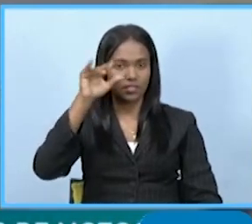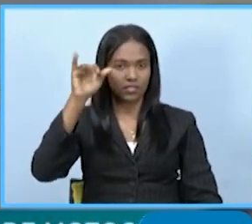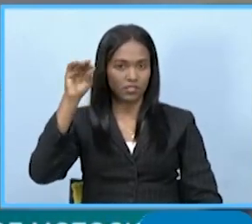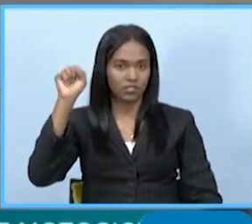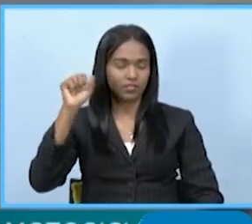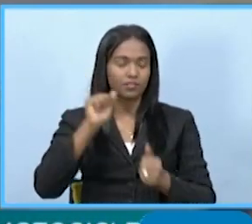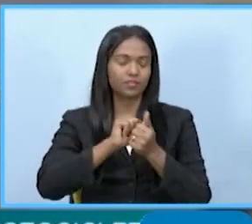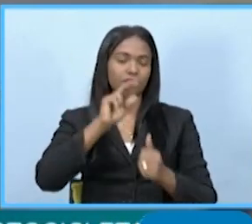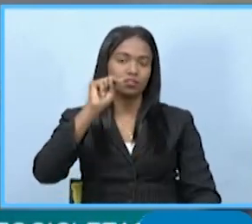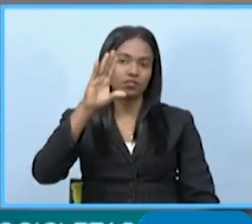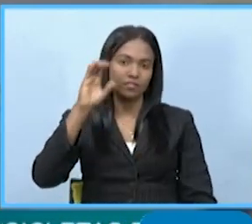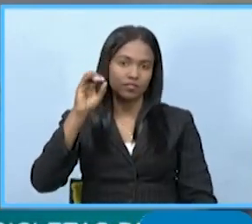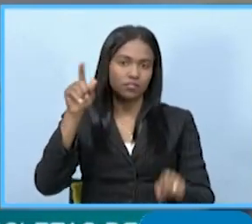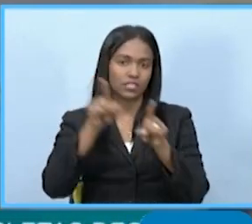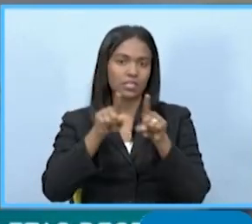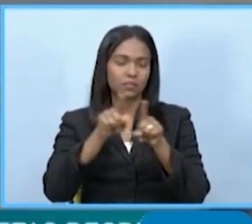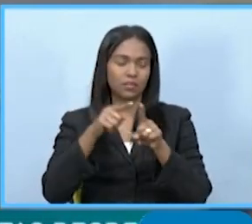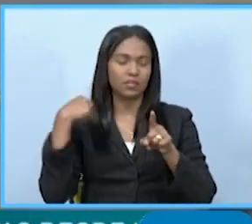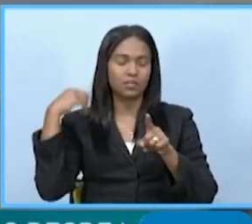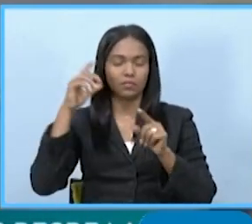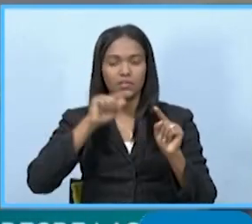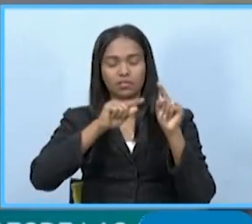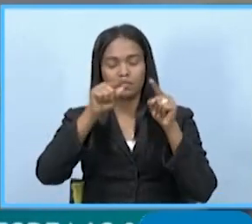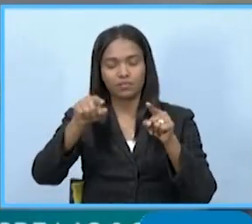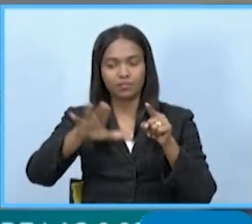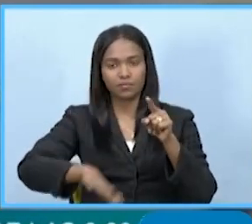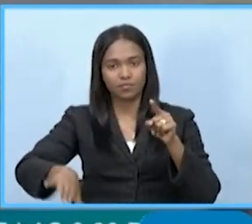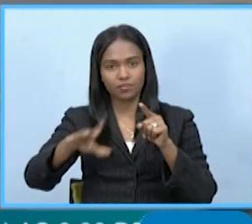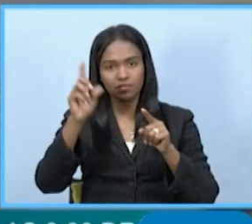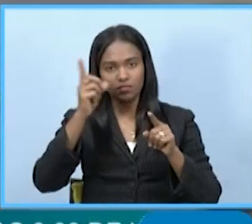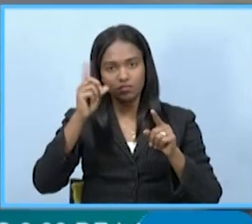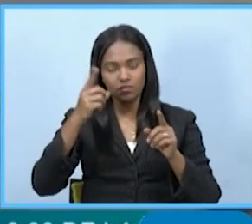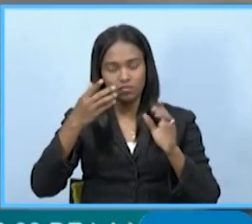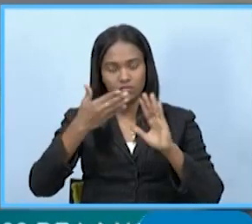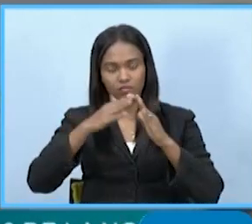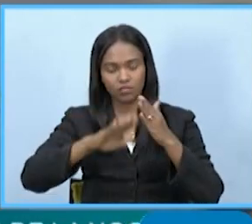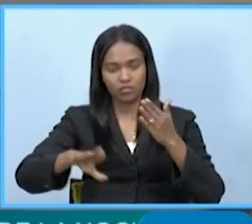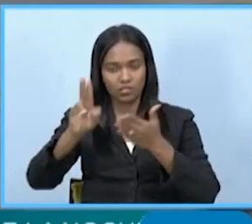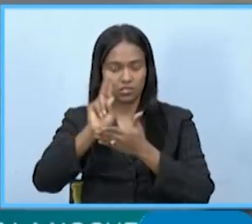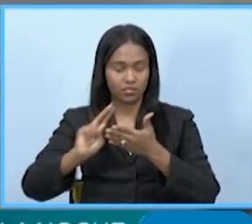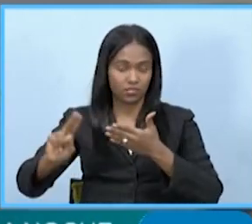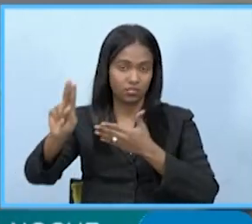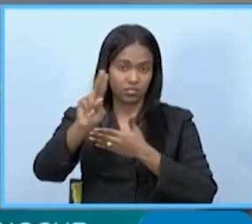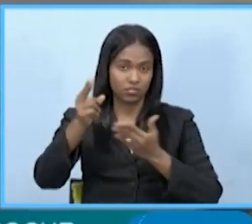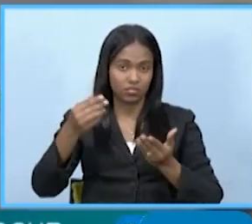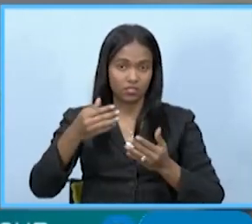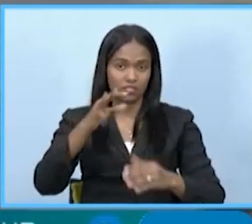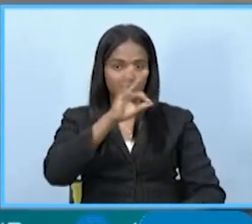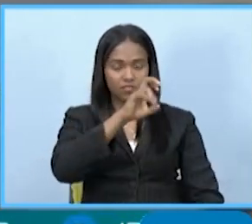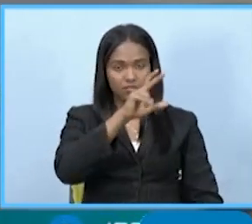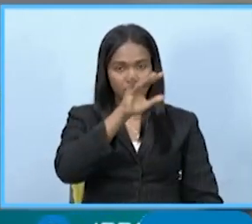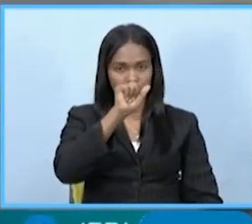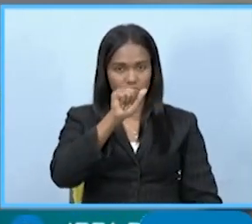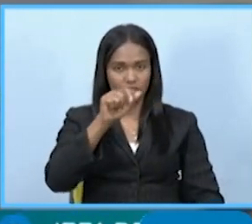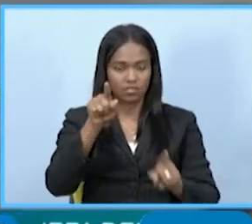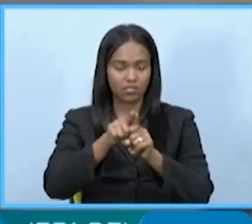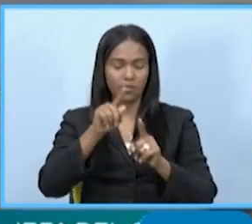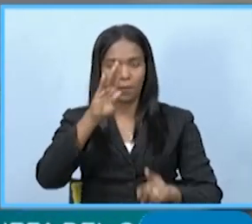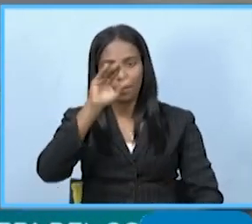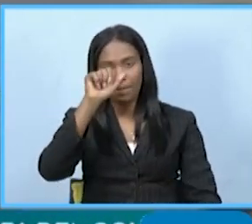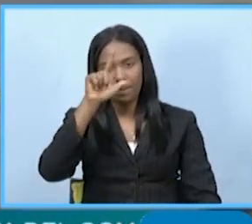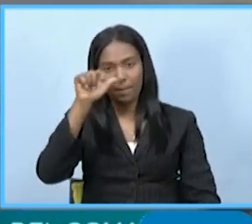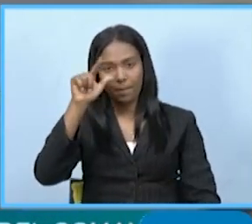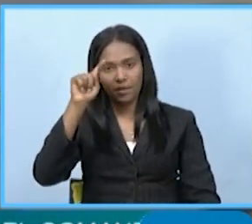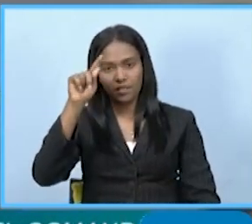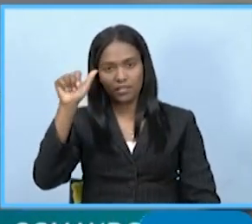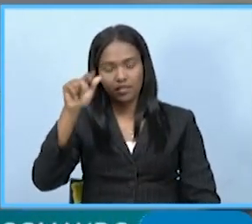Naco. También vamos a estar pues impactando lo que es la zona universitaria, la Feria, Bellavista,